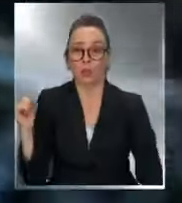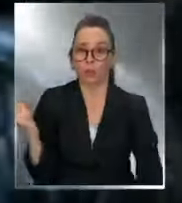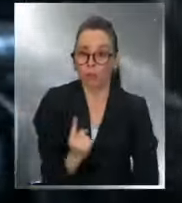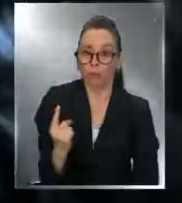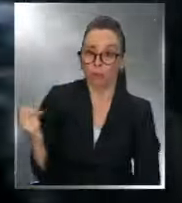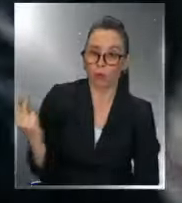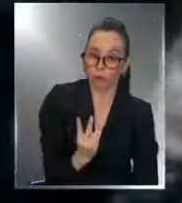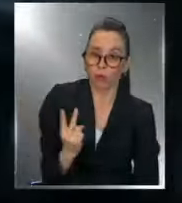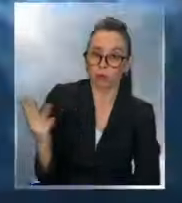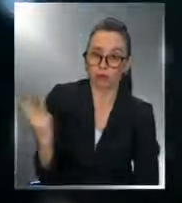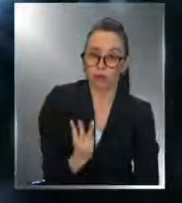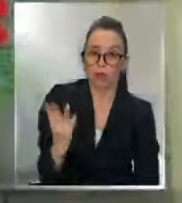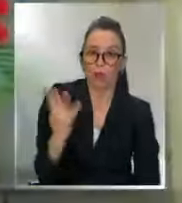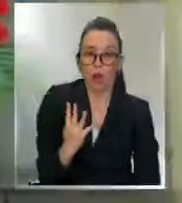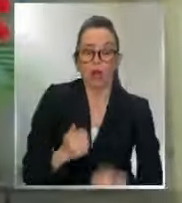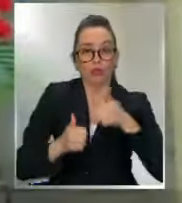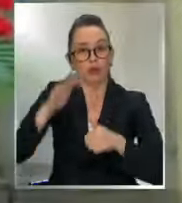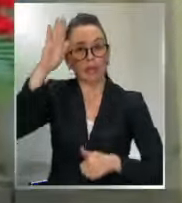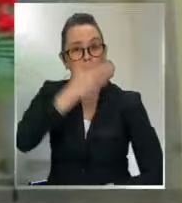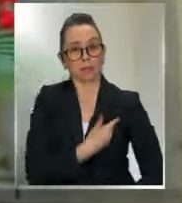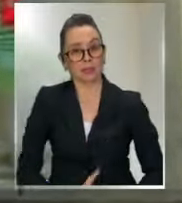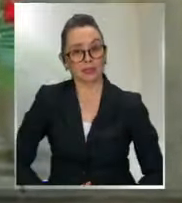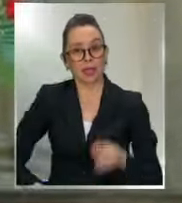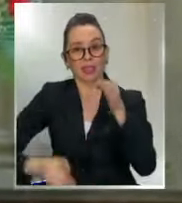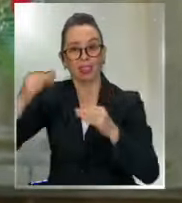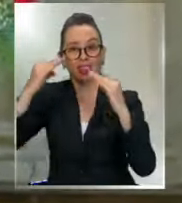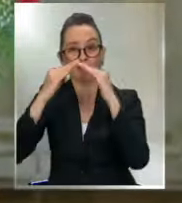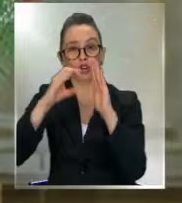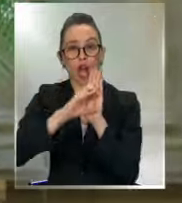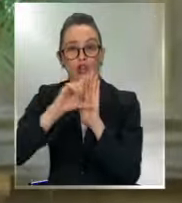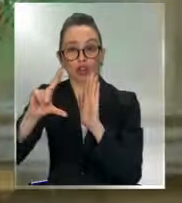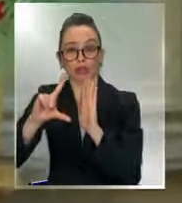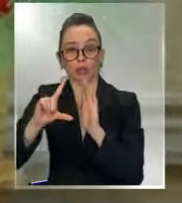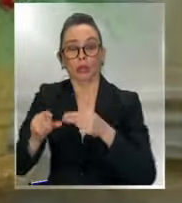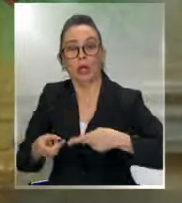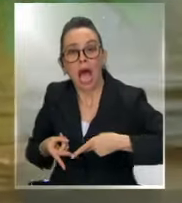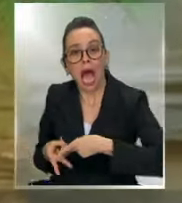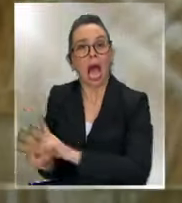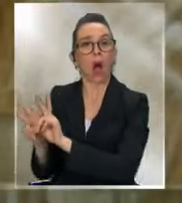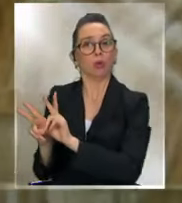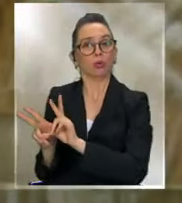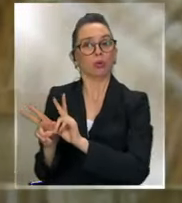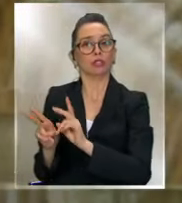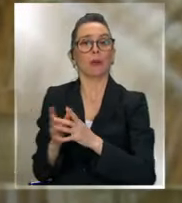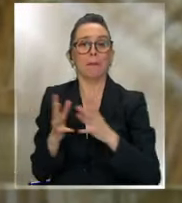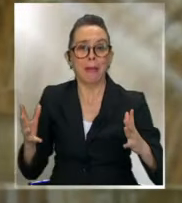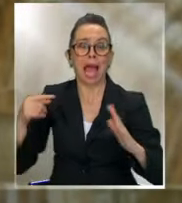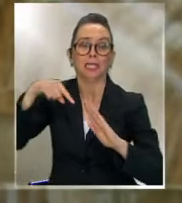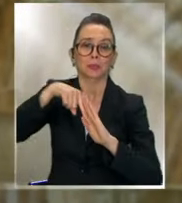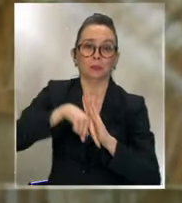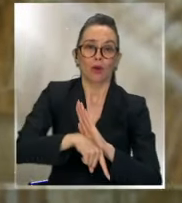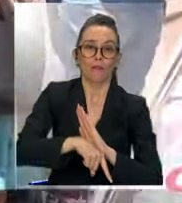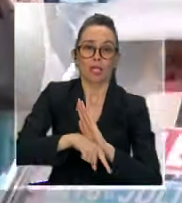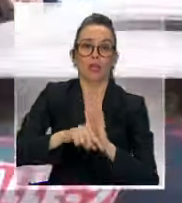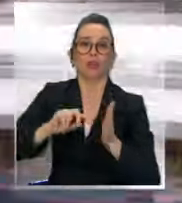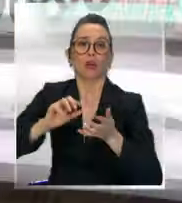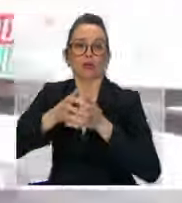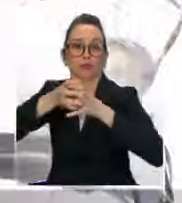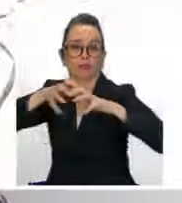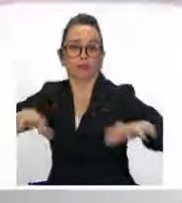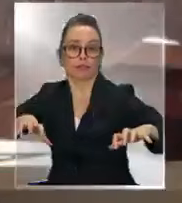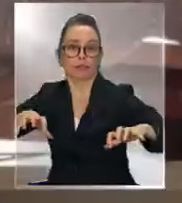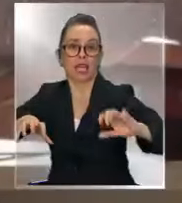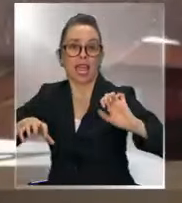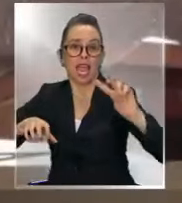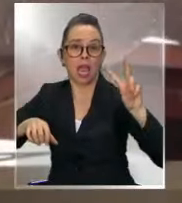la presidencia. Que el Tribunal Constitucional aún así lo autorizara, solo profundiza el quiebre entre Evo y su